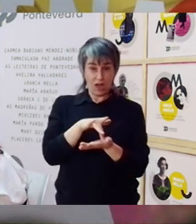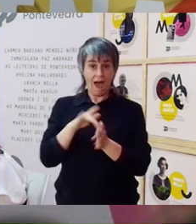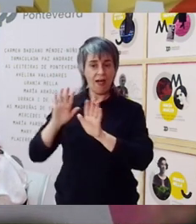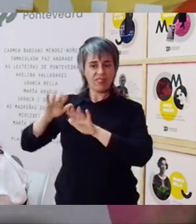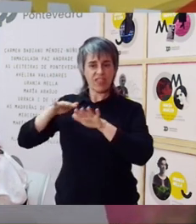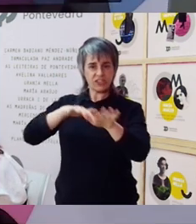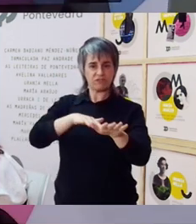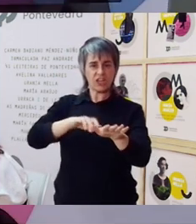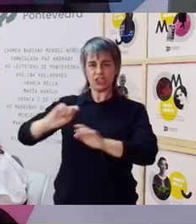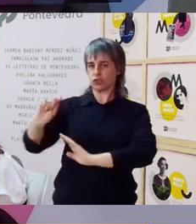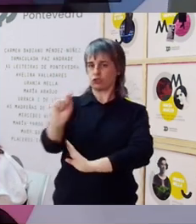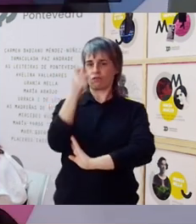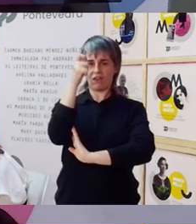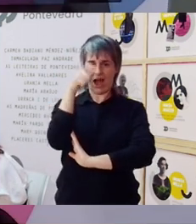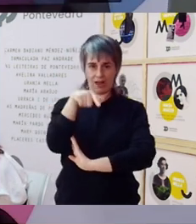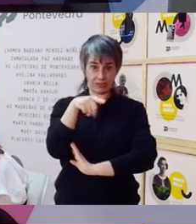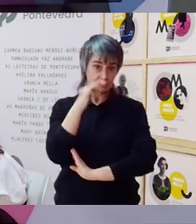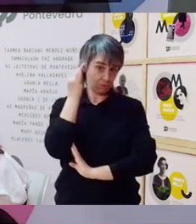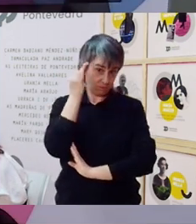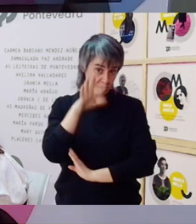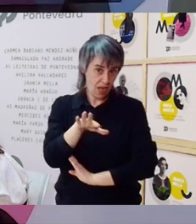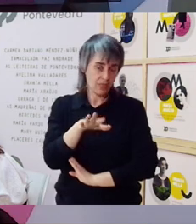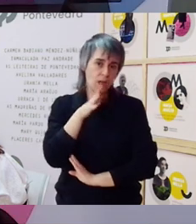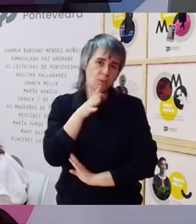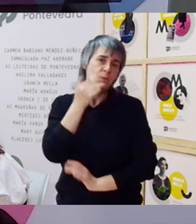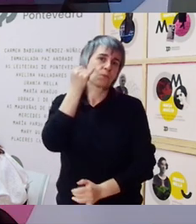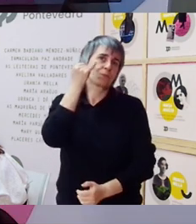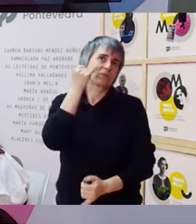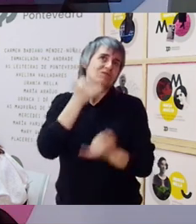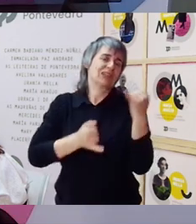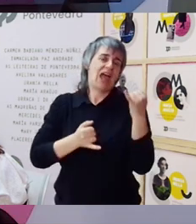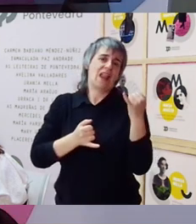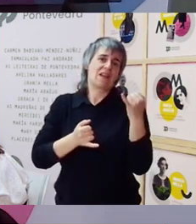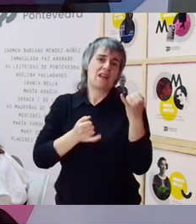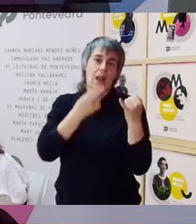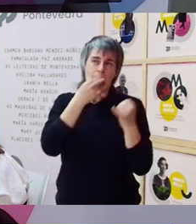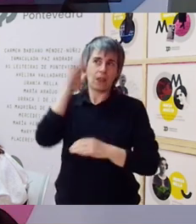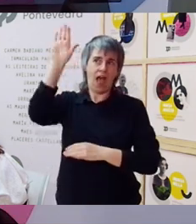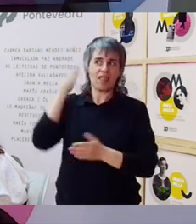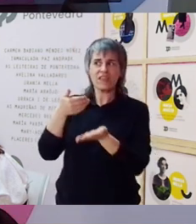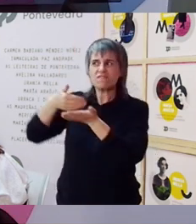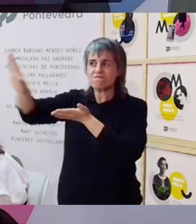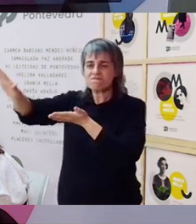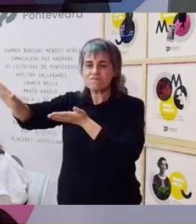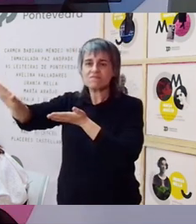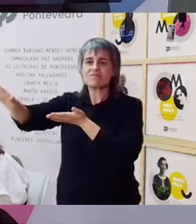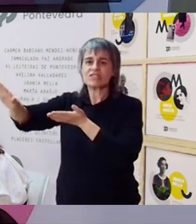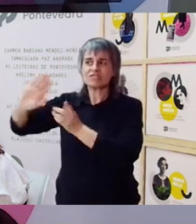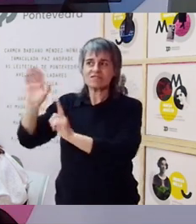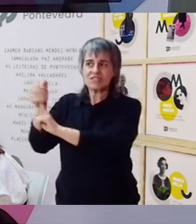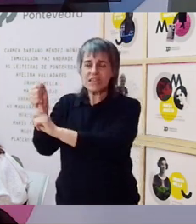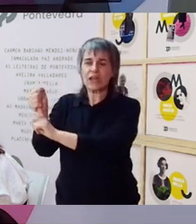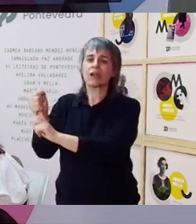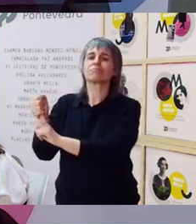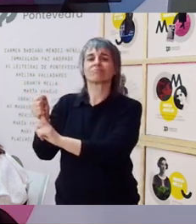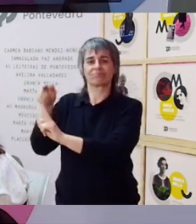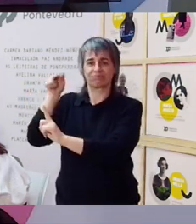en Francia, porque por fin habían votado os nazis, desfilaban o exército polas rúas,